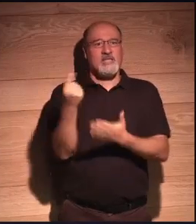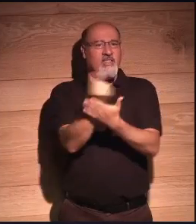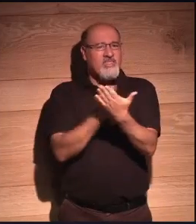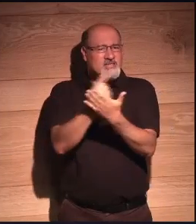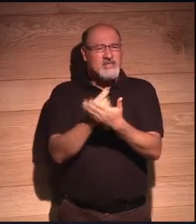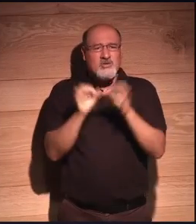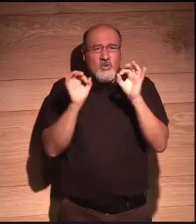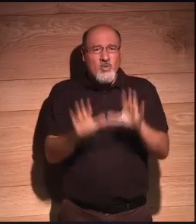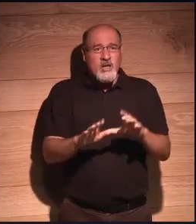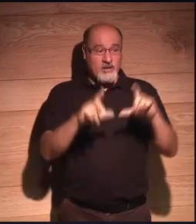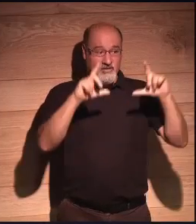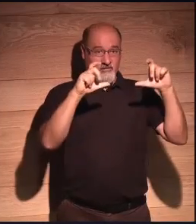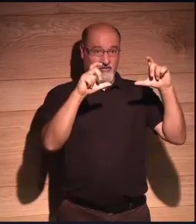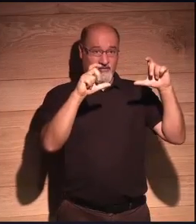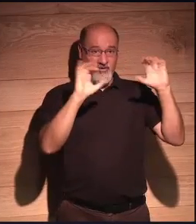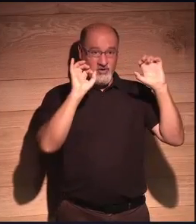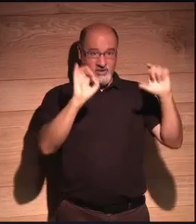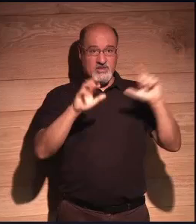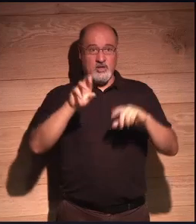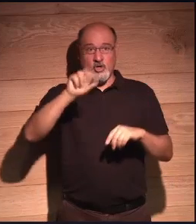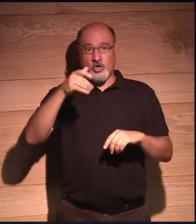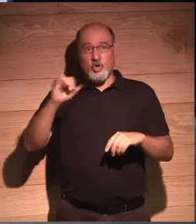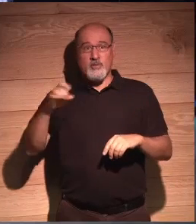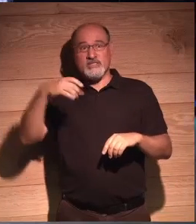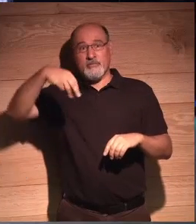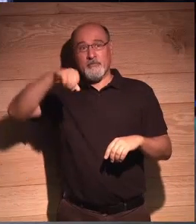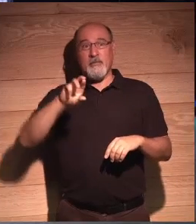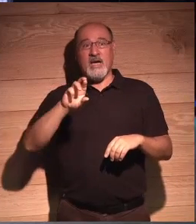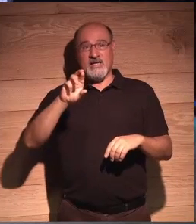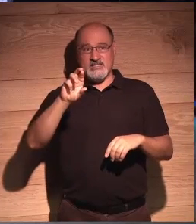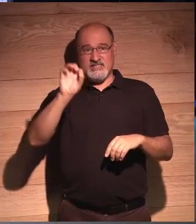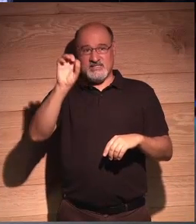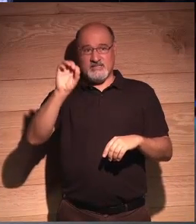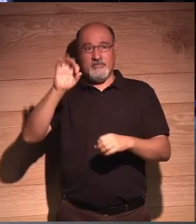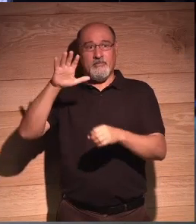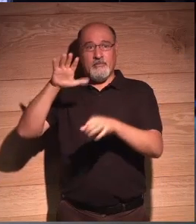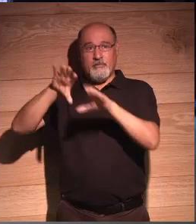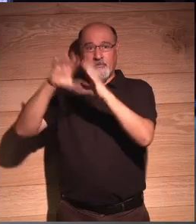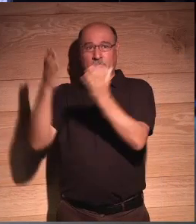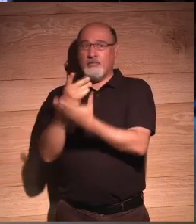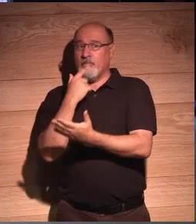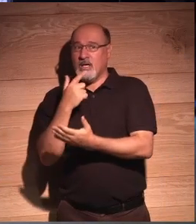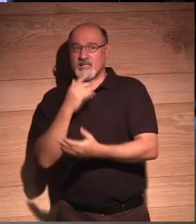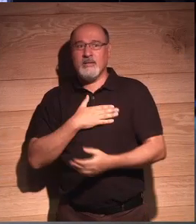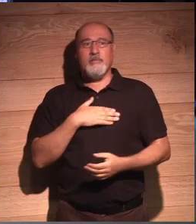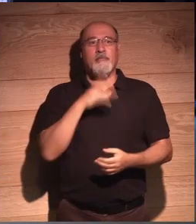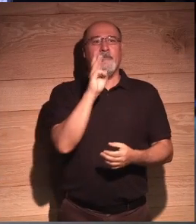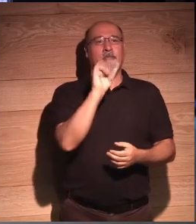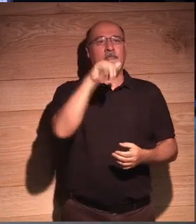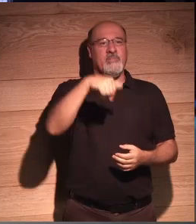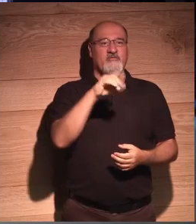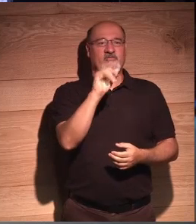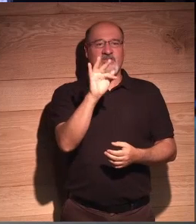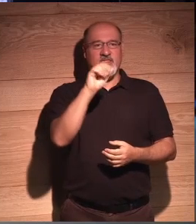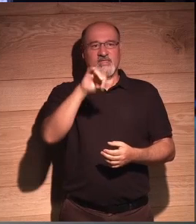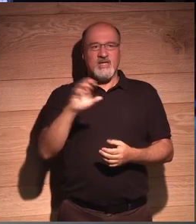O sea, que las fotos que nos ha mandado las rovers de Mars son... Pathfinder, el ¿no? Pathfinder y el Mars Rover y